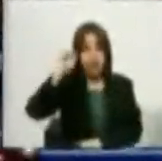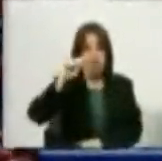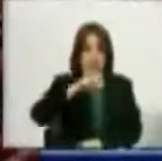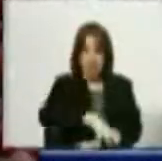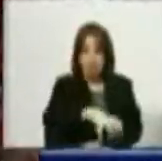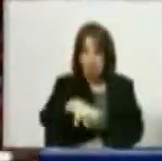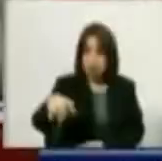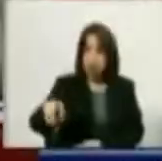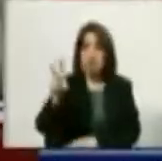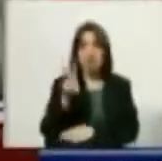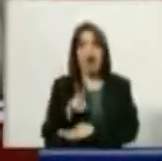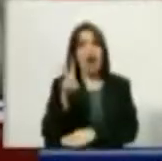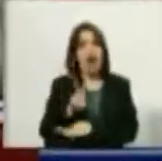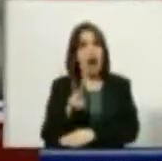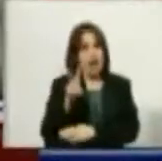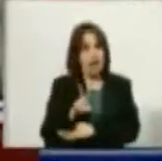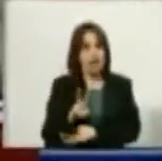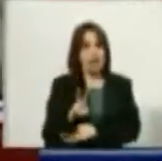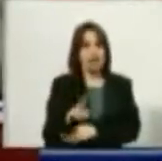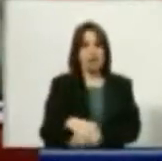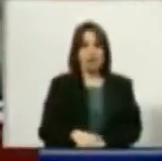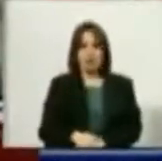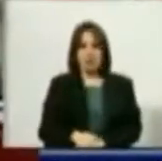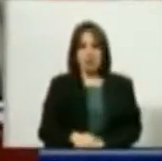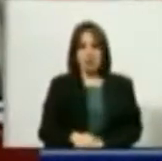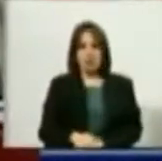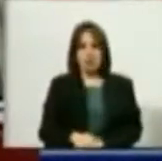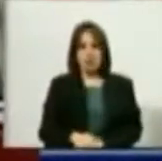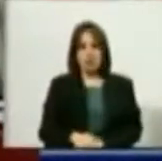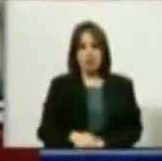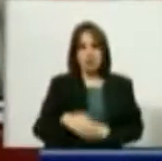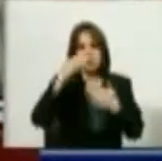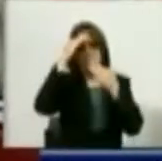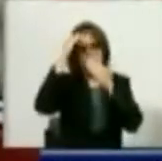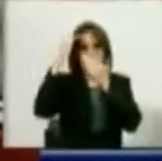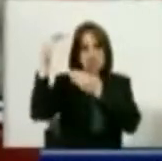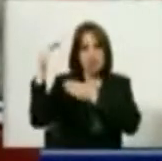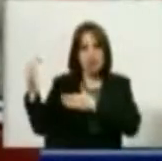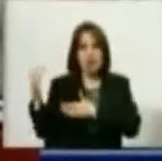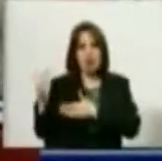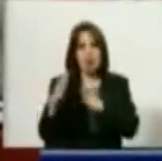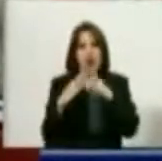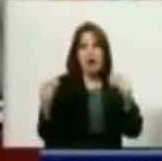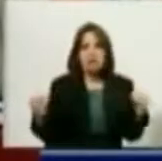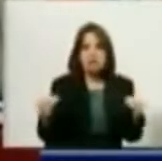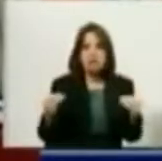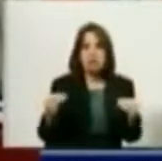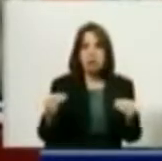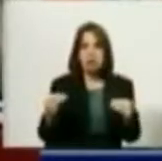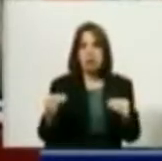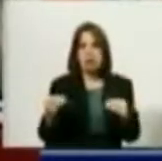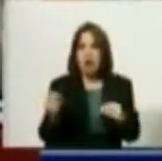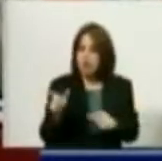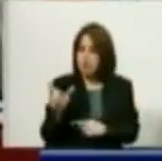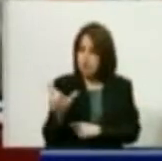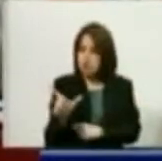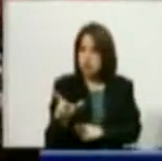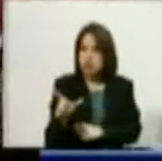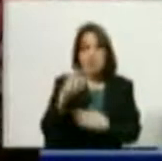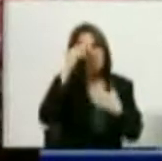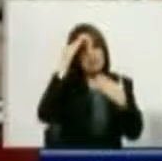Vargas bueno saludo a la dirección Nacional del partido socialista Unido